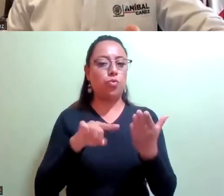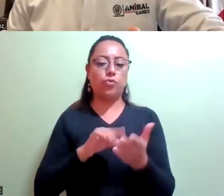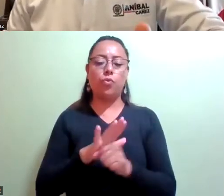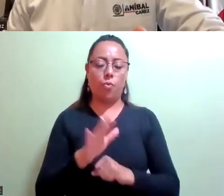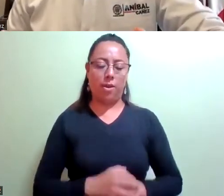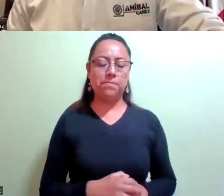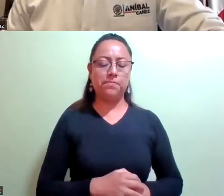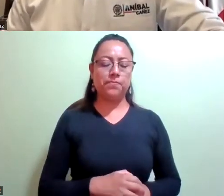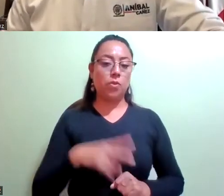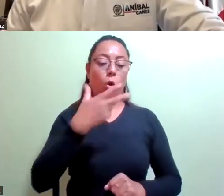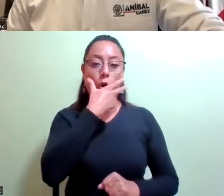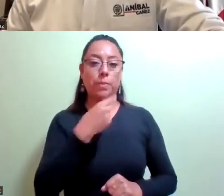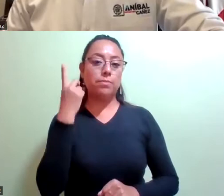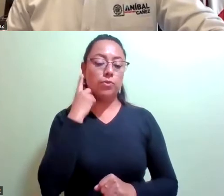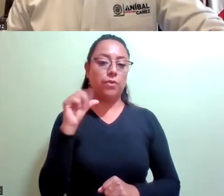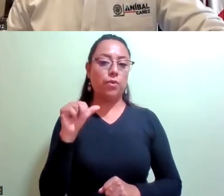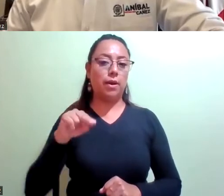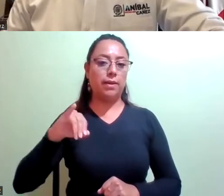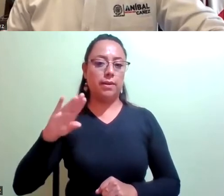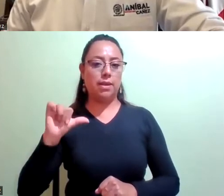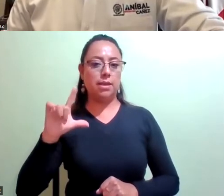Diputado Aníbal Alejandro Cañes.